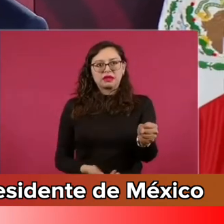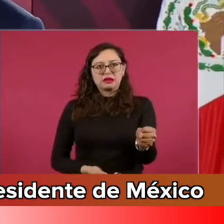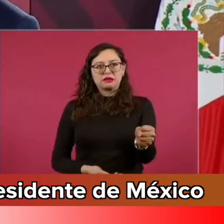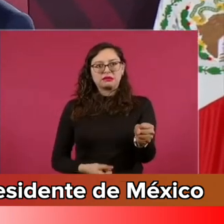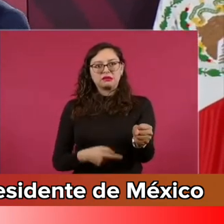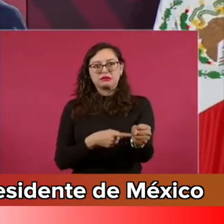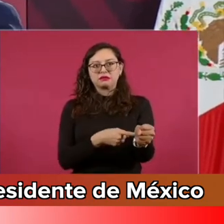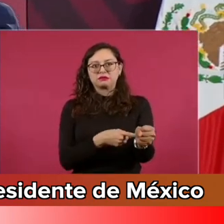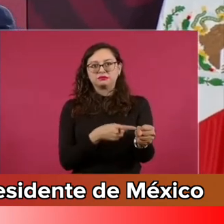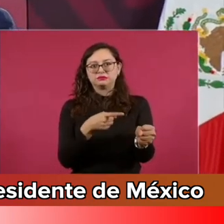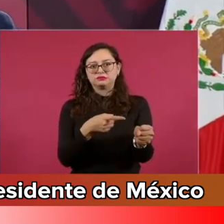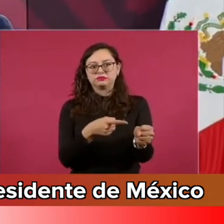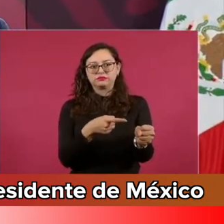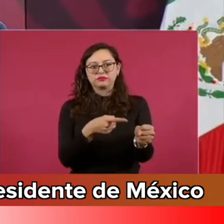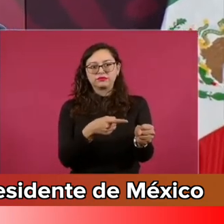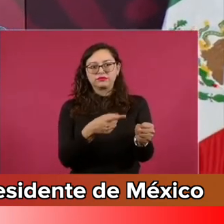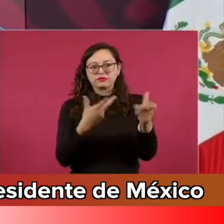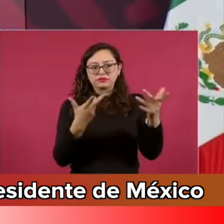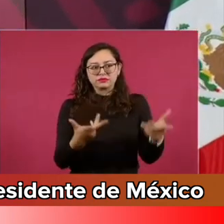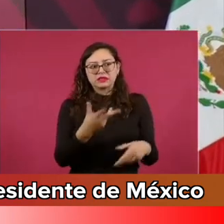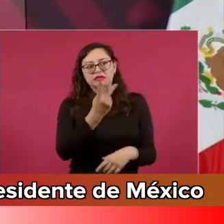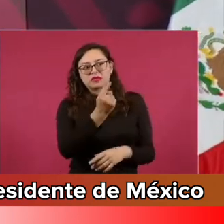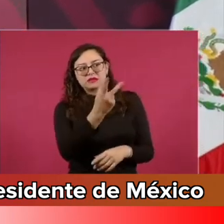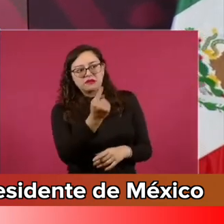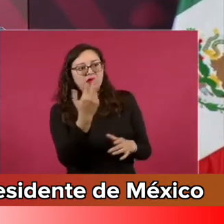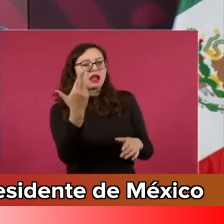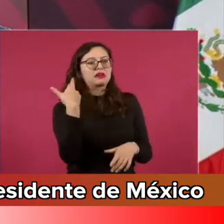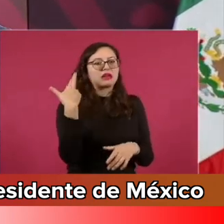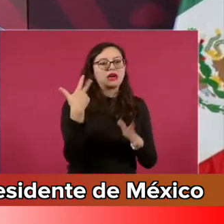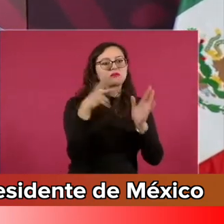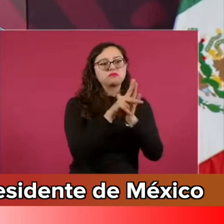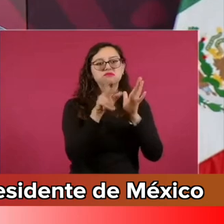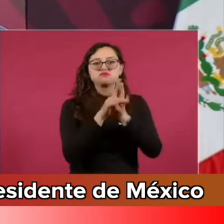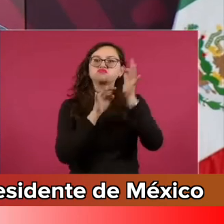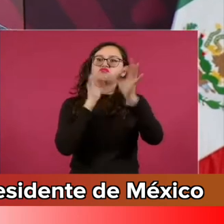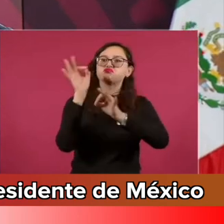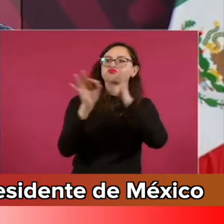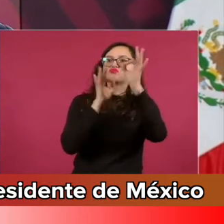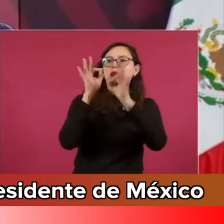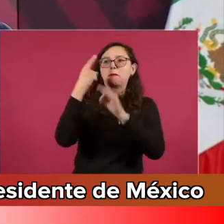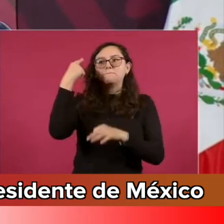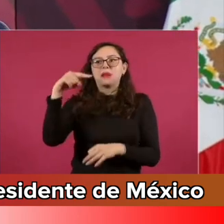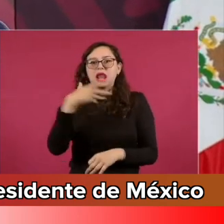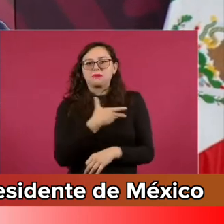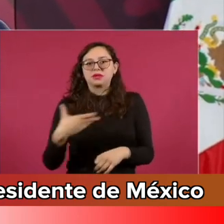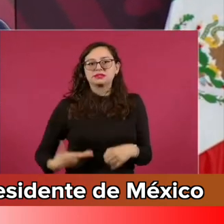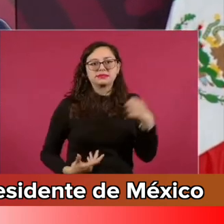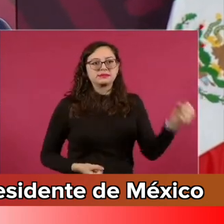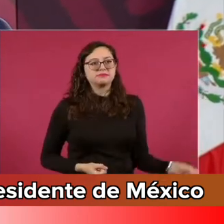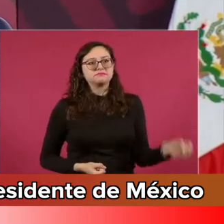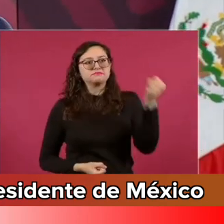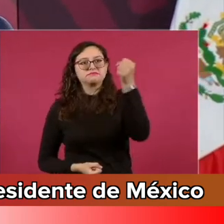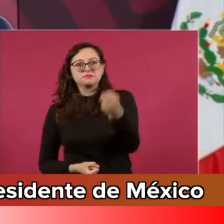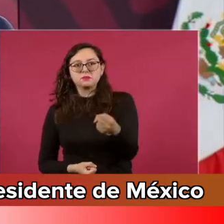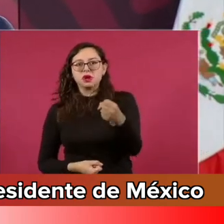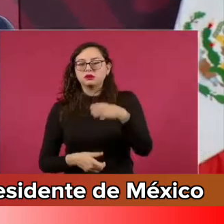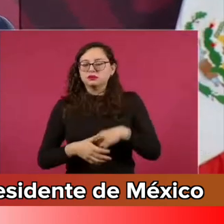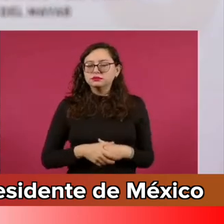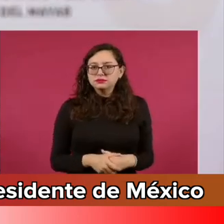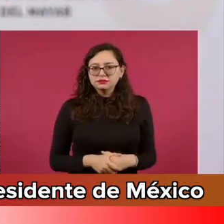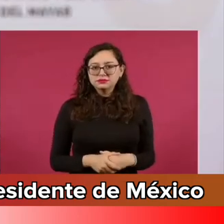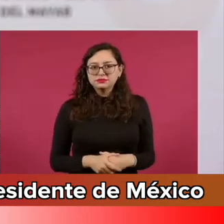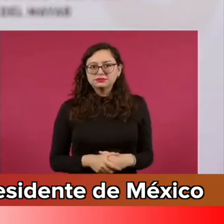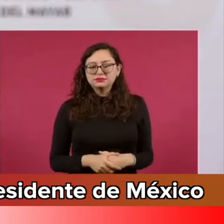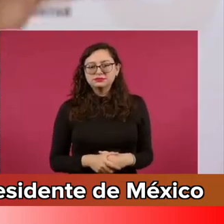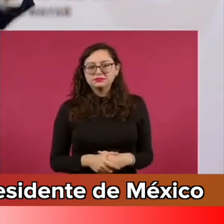autoridad que ha admitido haber dado la orden de soltar a un criminal fue precisamente él, la tarde del 17 de octubre